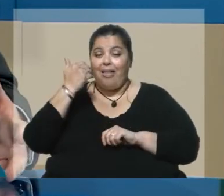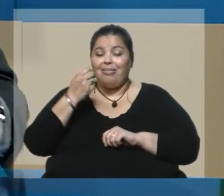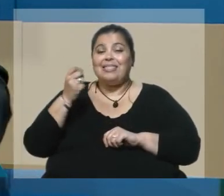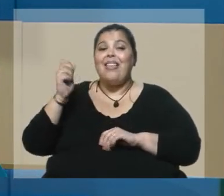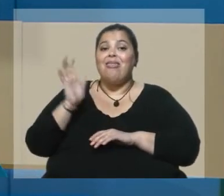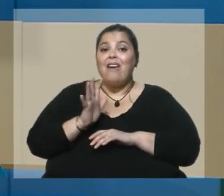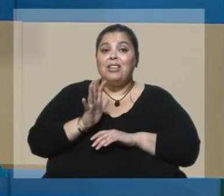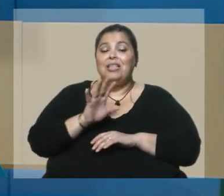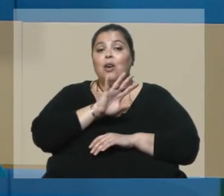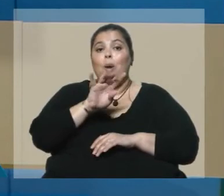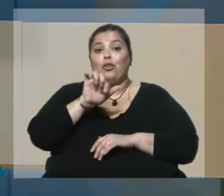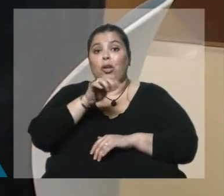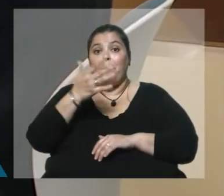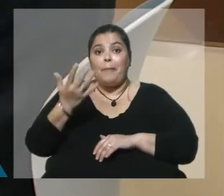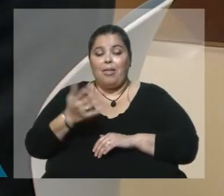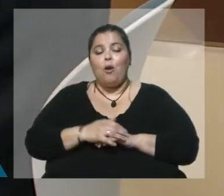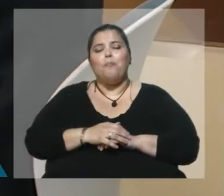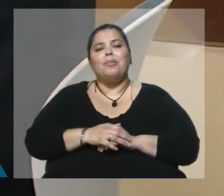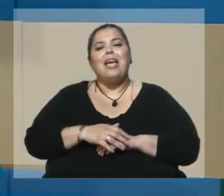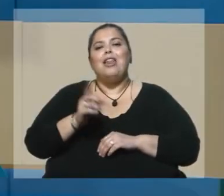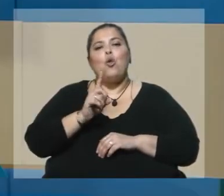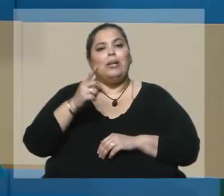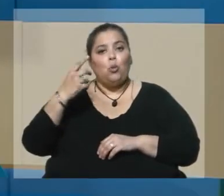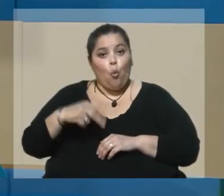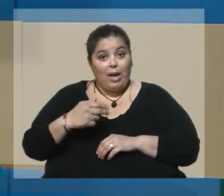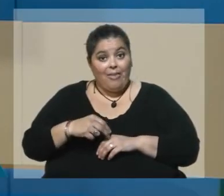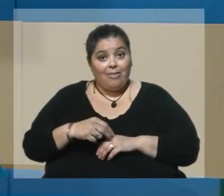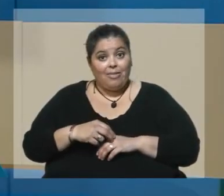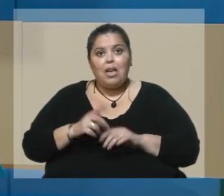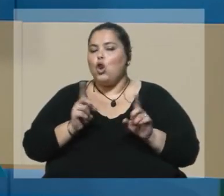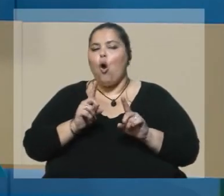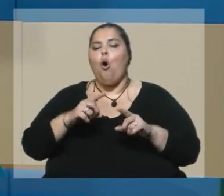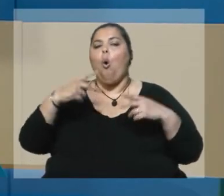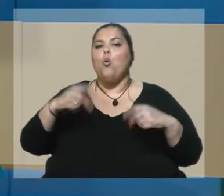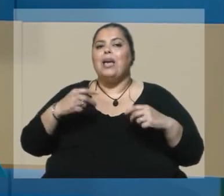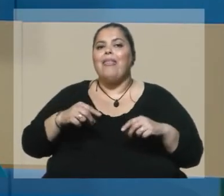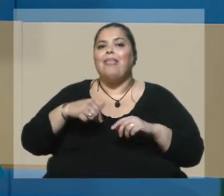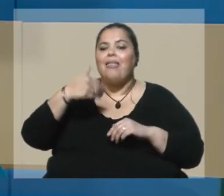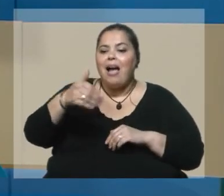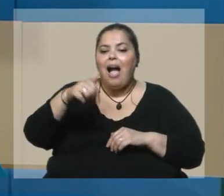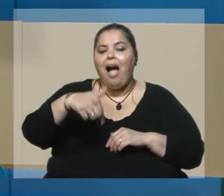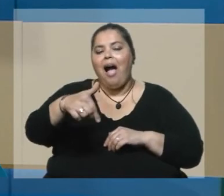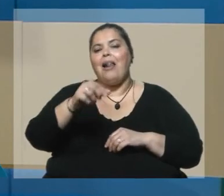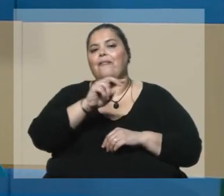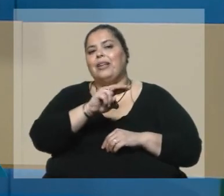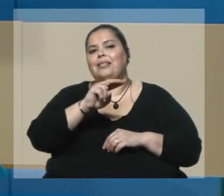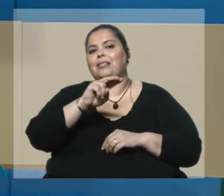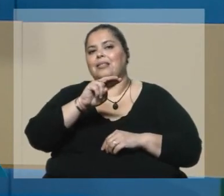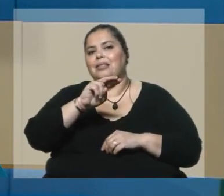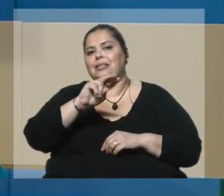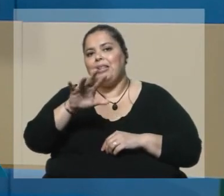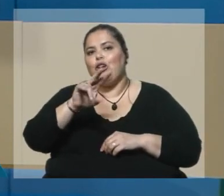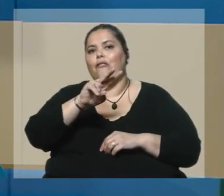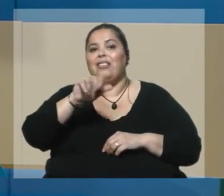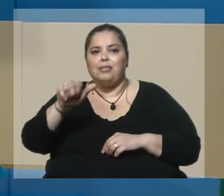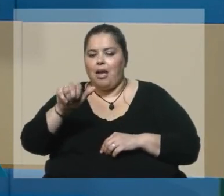de cuatro y medio no es urgente que hacer la reforma urgente hacerla en términos Fiscales de acá 2025 a 2026 este